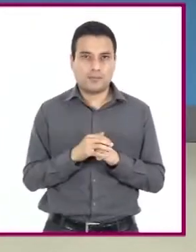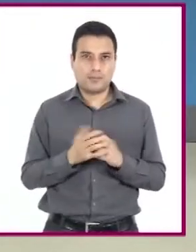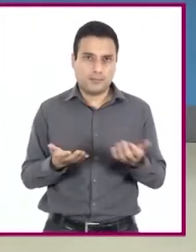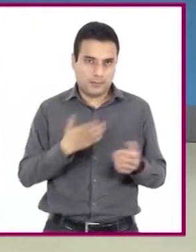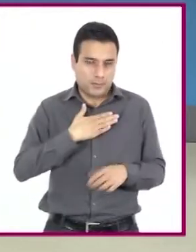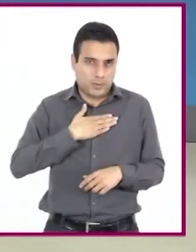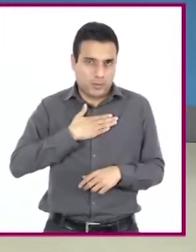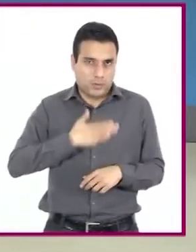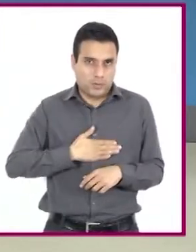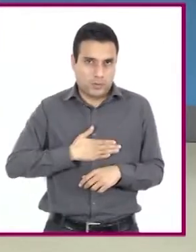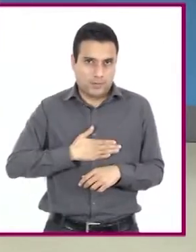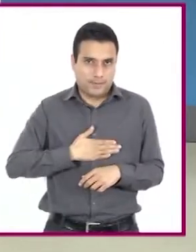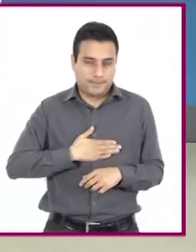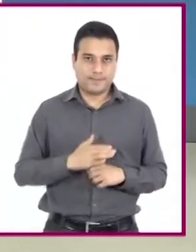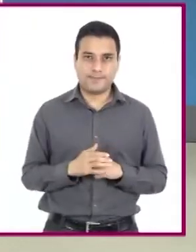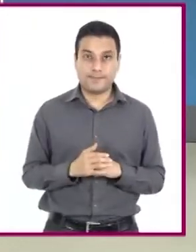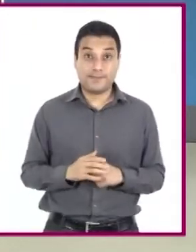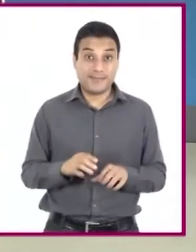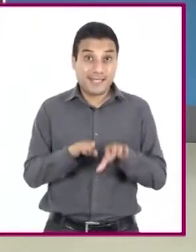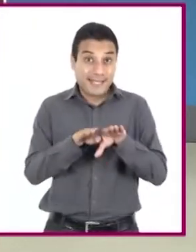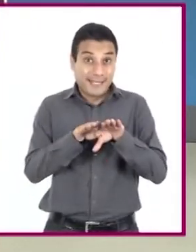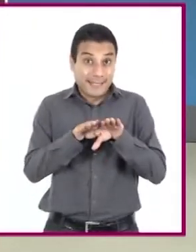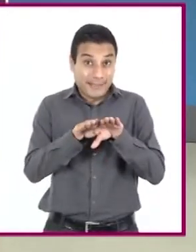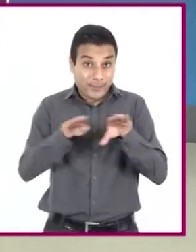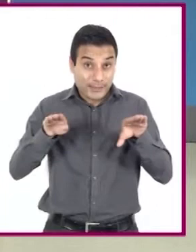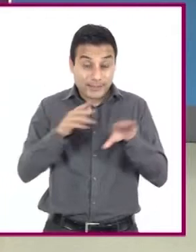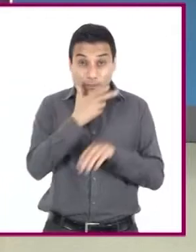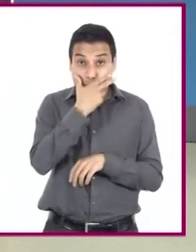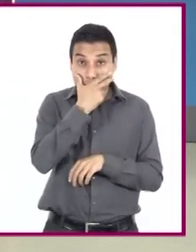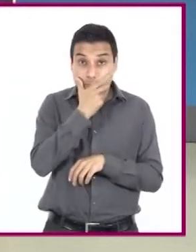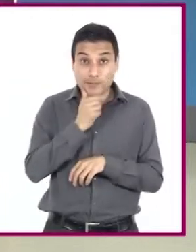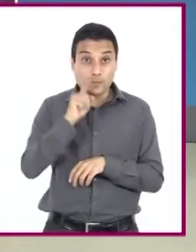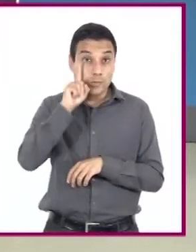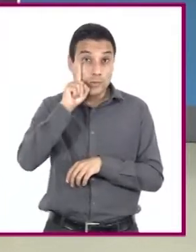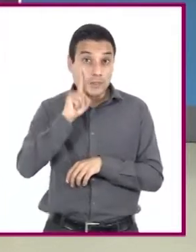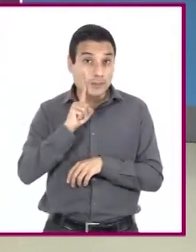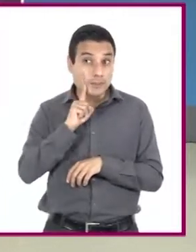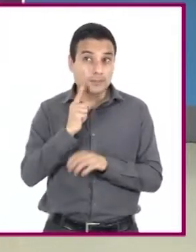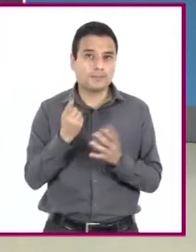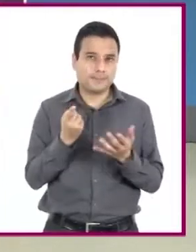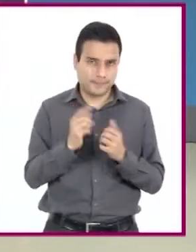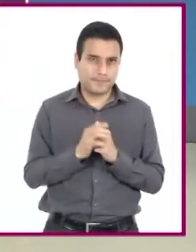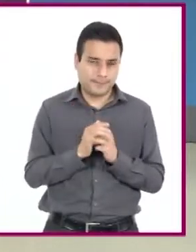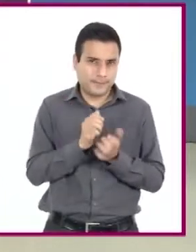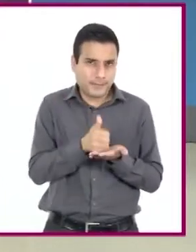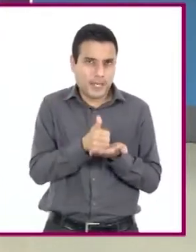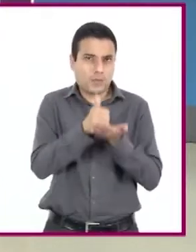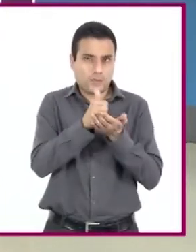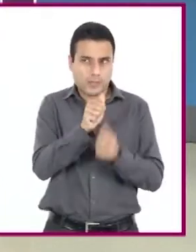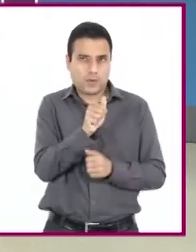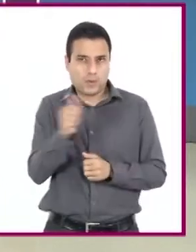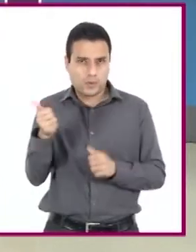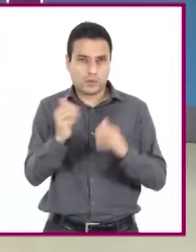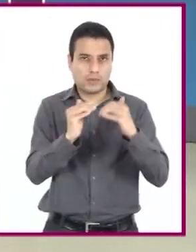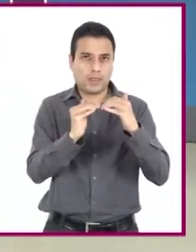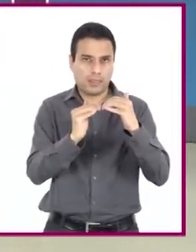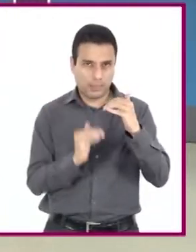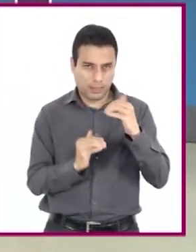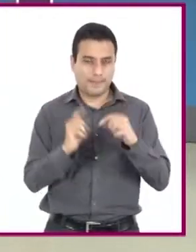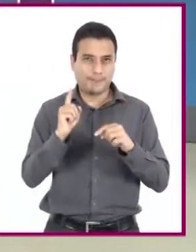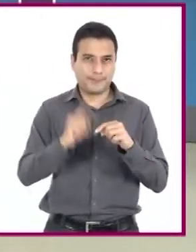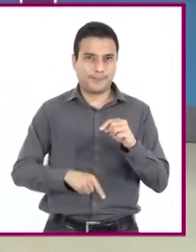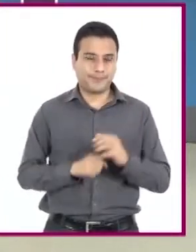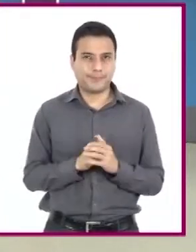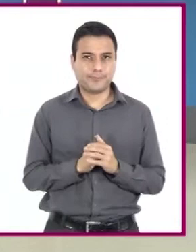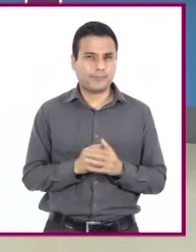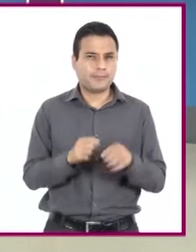causas sociales. La igualdad de género también impacta en otras desigualdades. Para eliminar la desigualdad de género